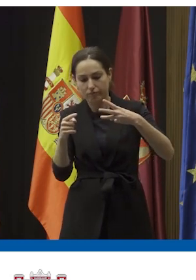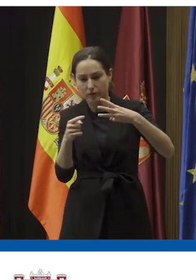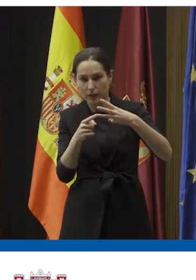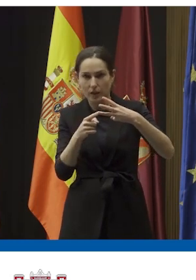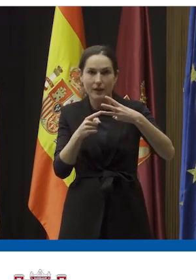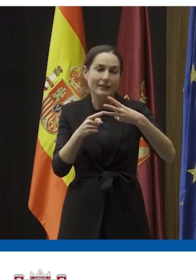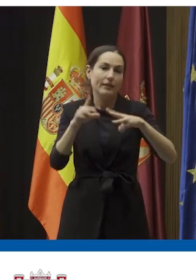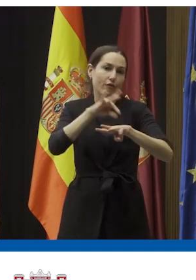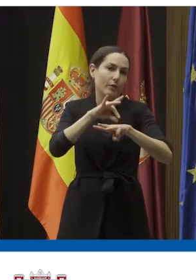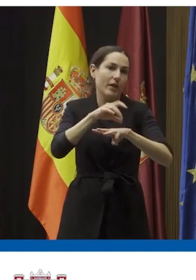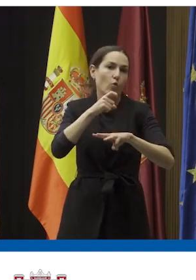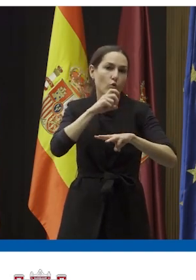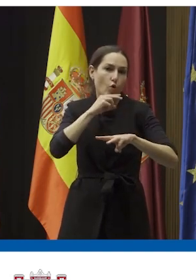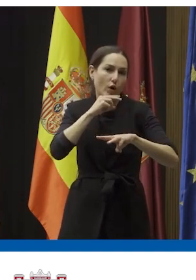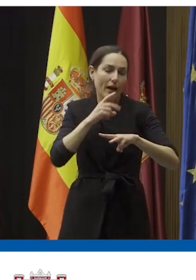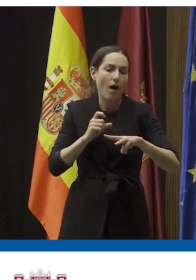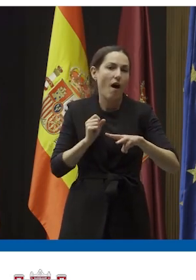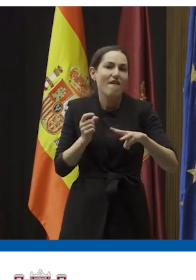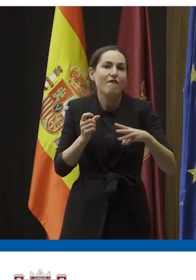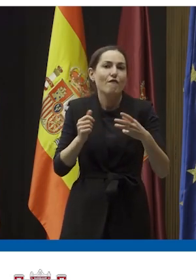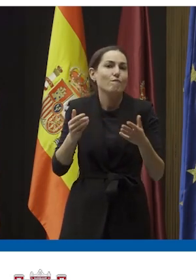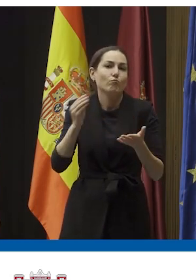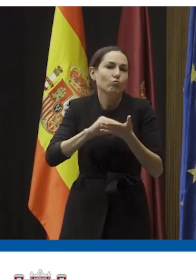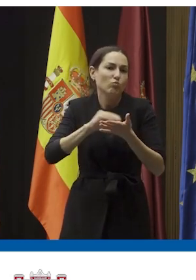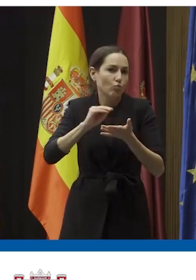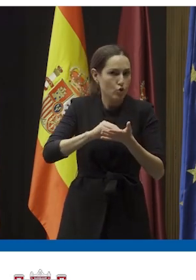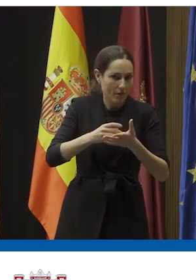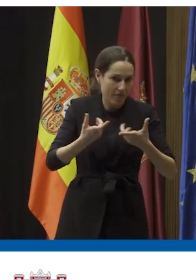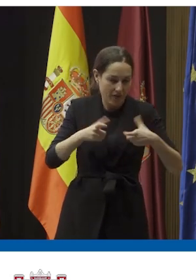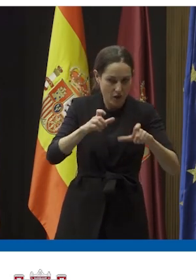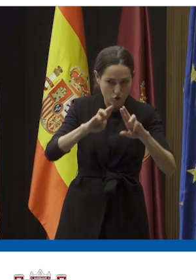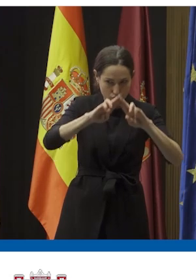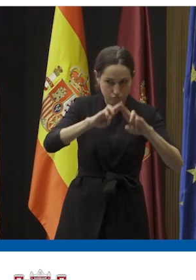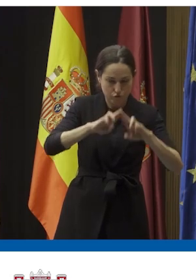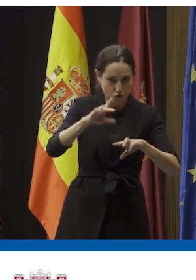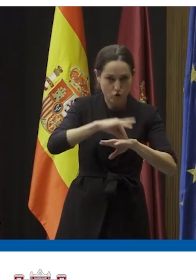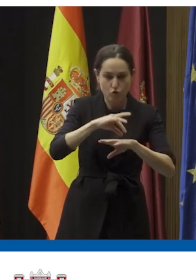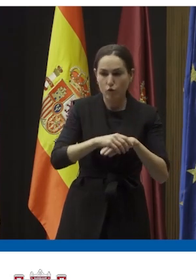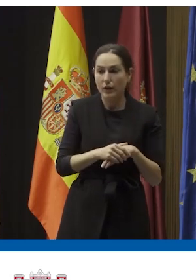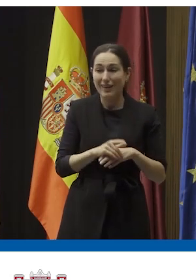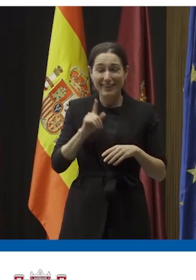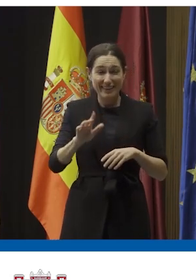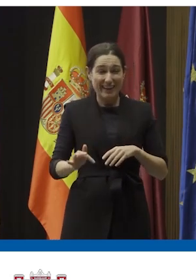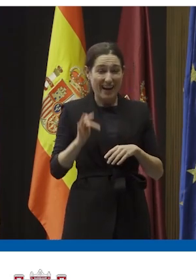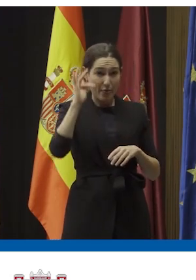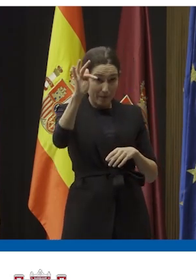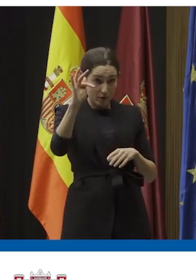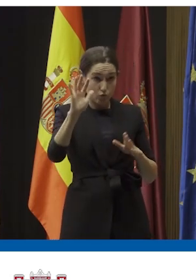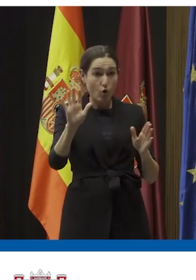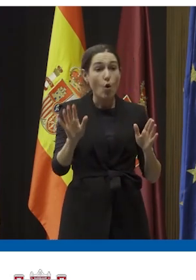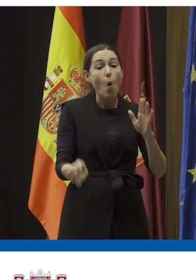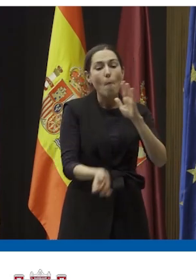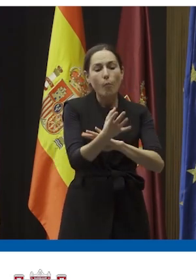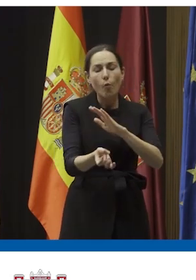más frecuente en las consultas de atención primaria. Ha publicado más de 100 comunicaciones